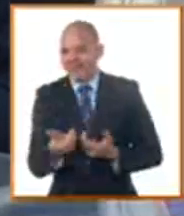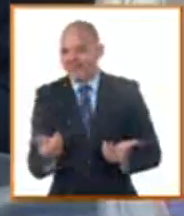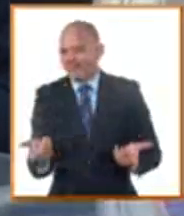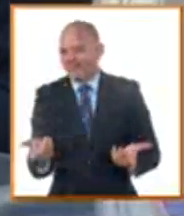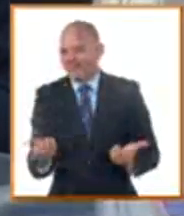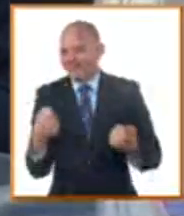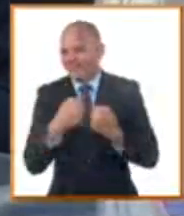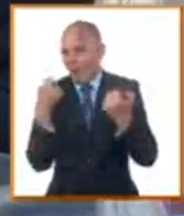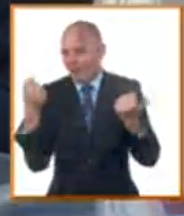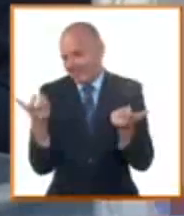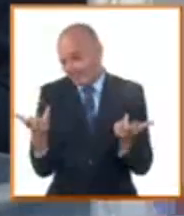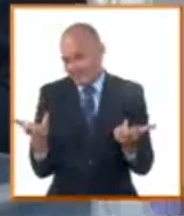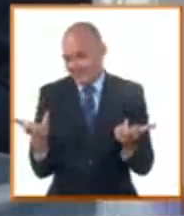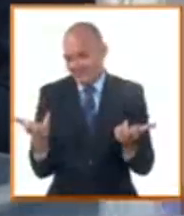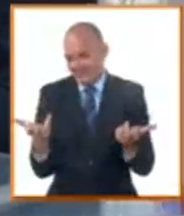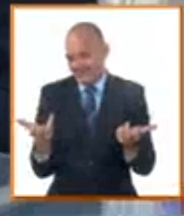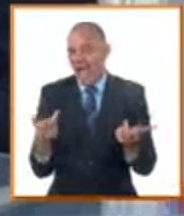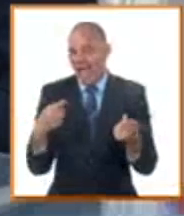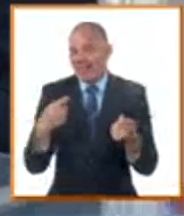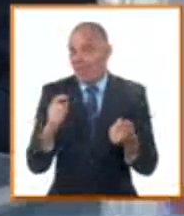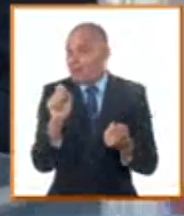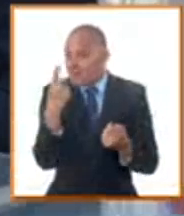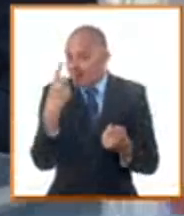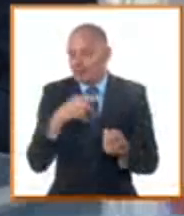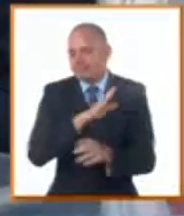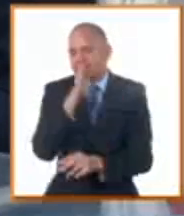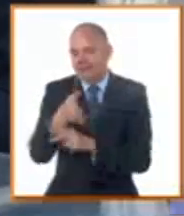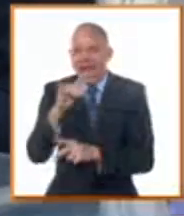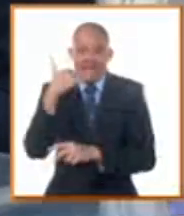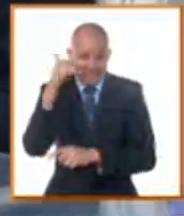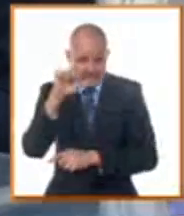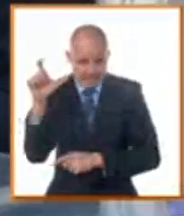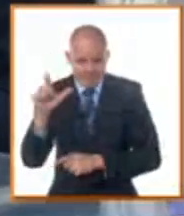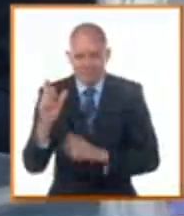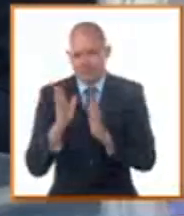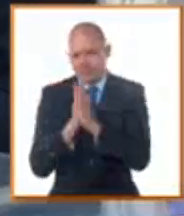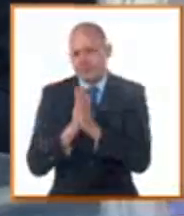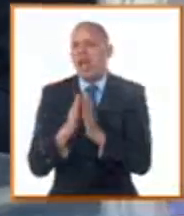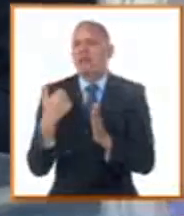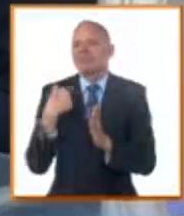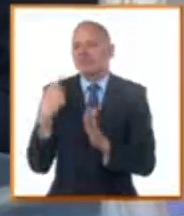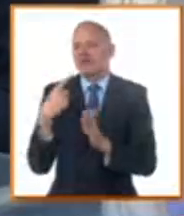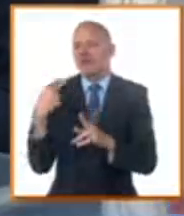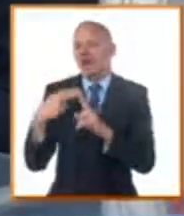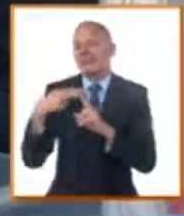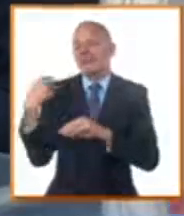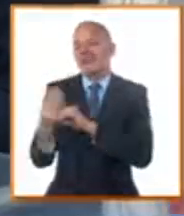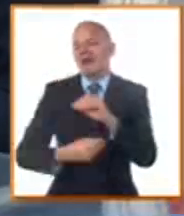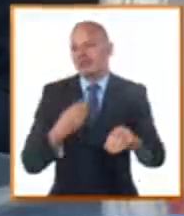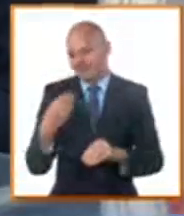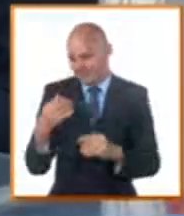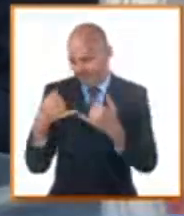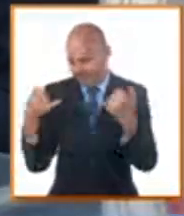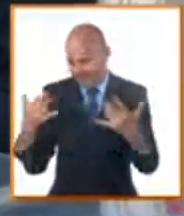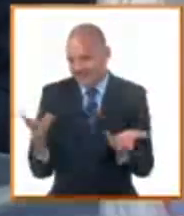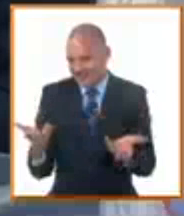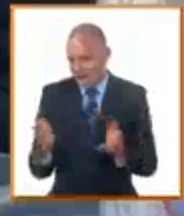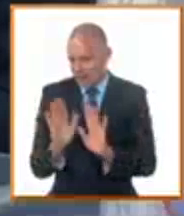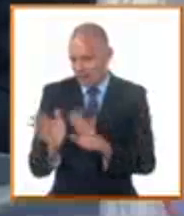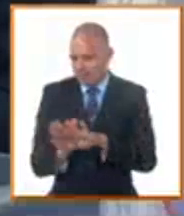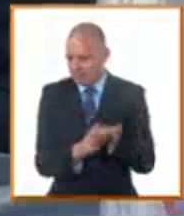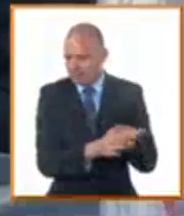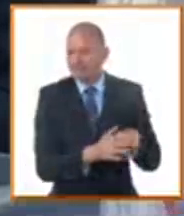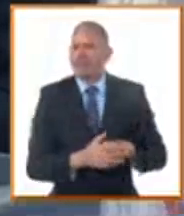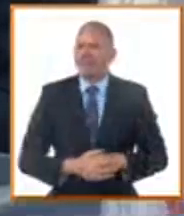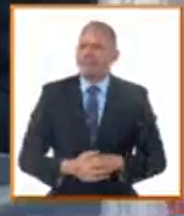ecosistema. Otra de las ventajas, quizás los televidentes estén analizando, bueno, y los que ya estamos bancarizados, ¿qué ventaja tiene